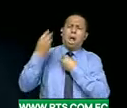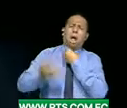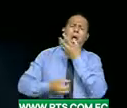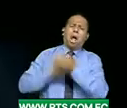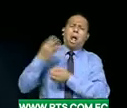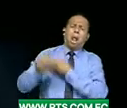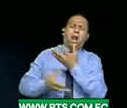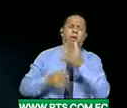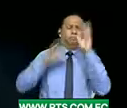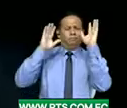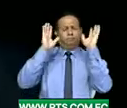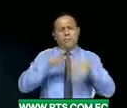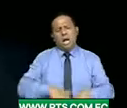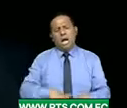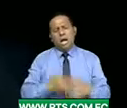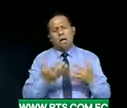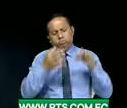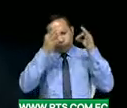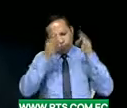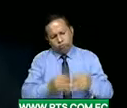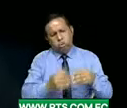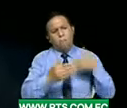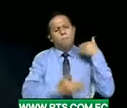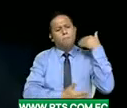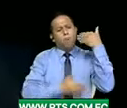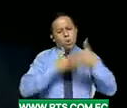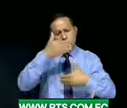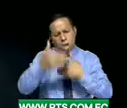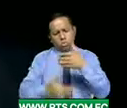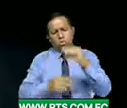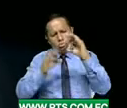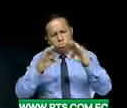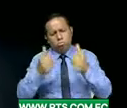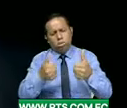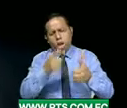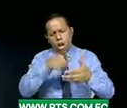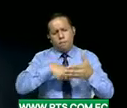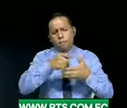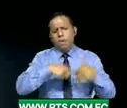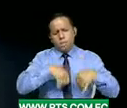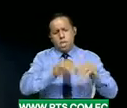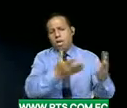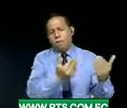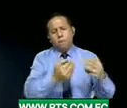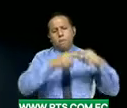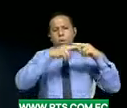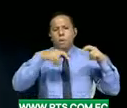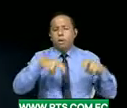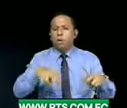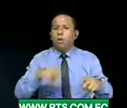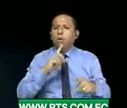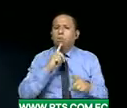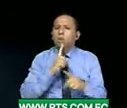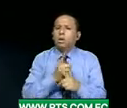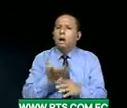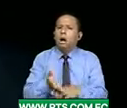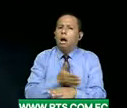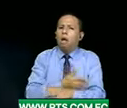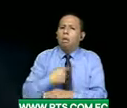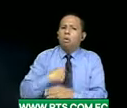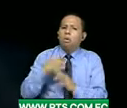tal sentido, es claro que en este caso no se ha tomado en cuenta que en realidad no se notificó a ninguno de